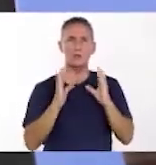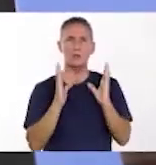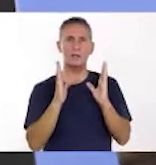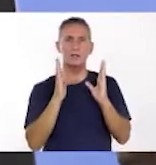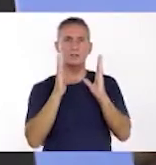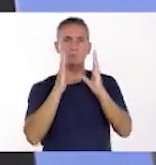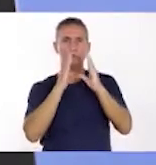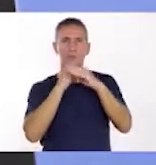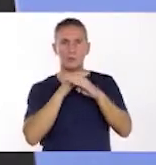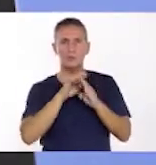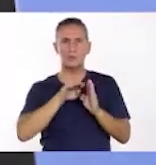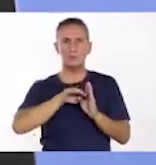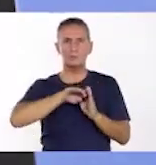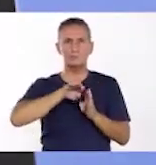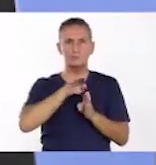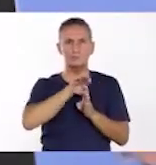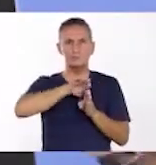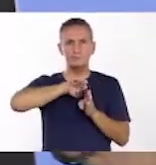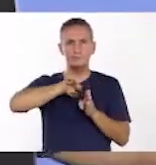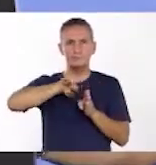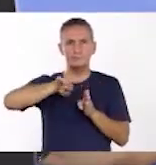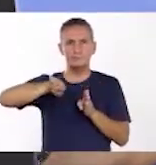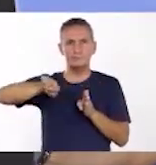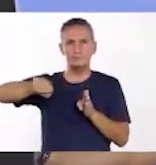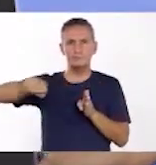se va saliendo de esa línea.